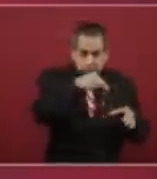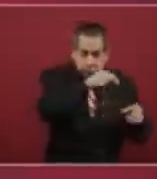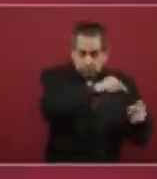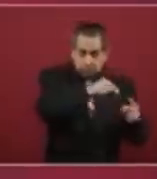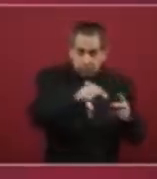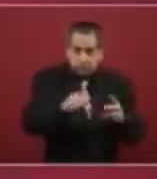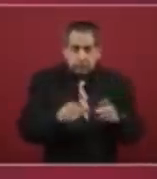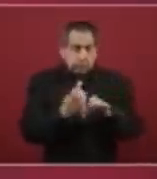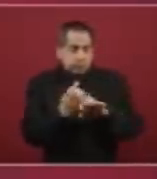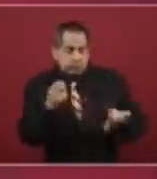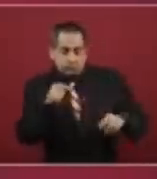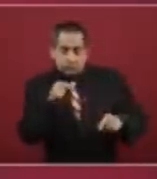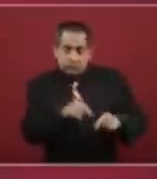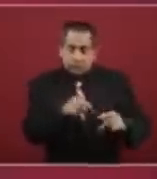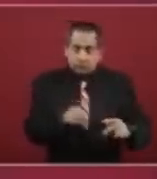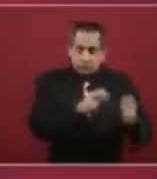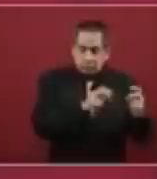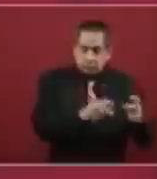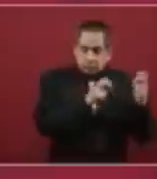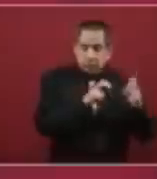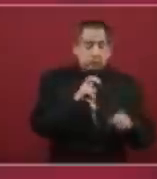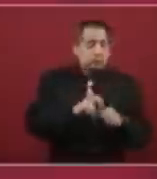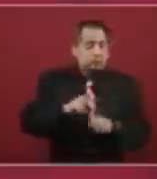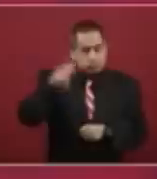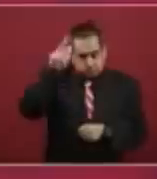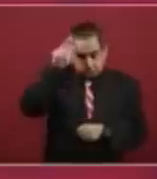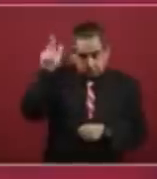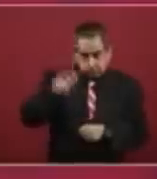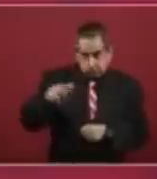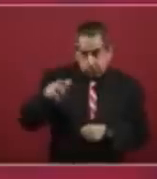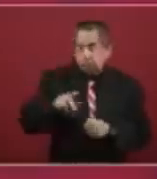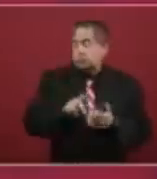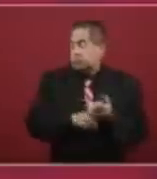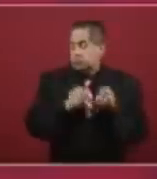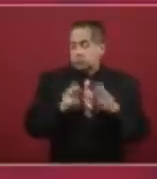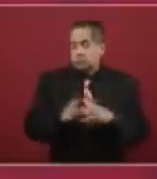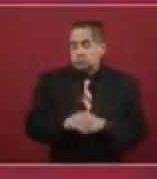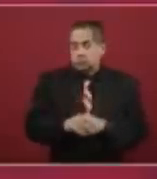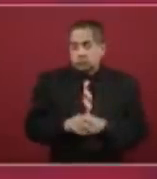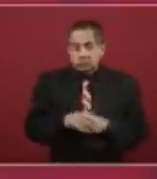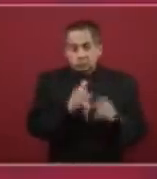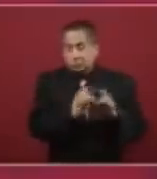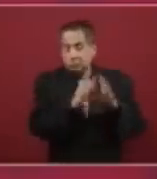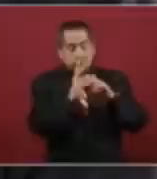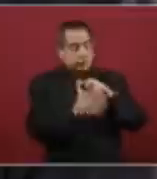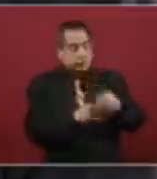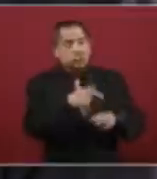muchísimo las tomas clandestinas en Hidalgo, inclusive después de la tragedia,